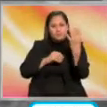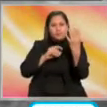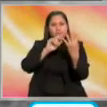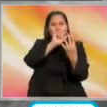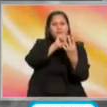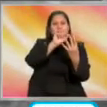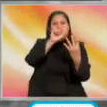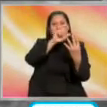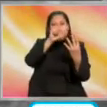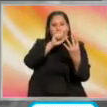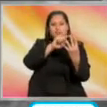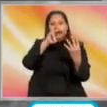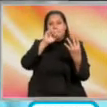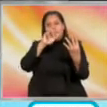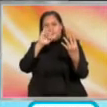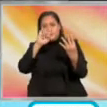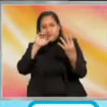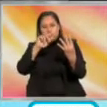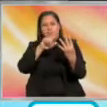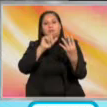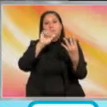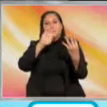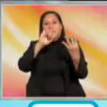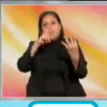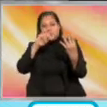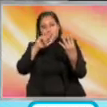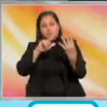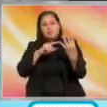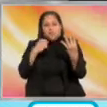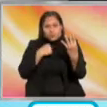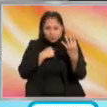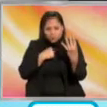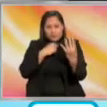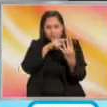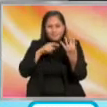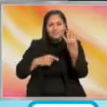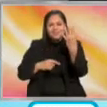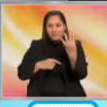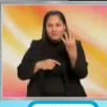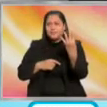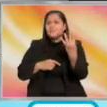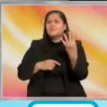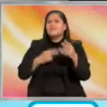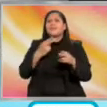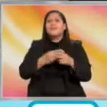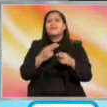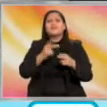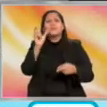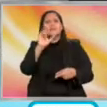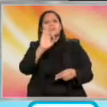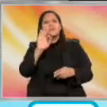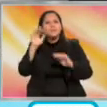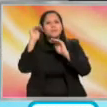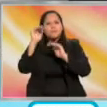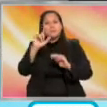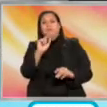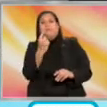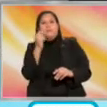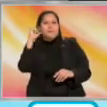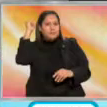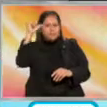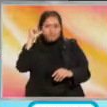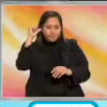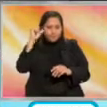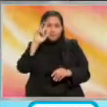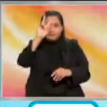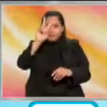Alex, Sí. Marisol Cordurier, Abigail Espíndola y una servidora. Ah, muy bien. Oye, ¿y hasta cuándo van a estar? ¿Hasta cuándo Hasta podemos el 21 de disfrutarlo? abril. 21 de abril,